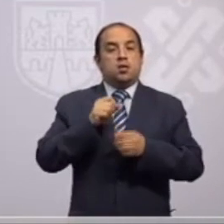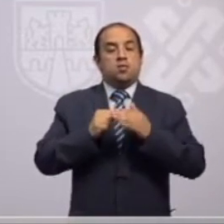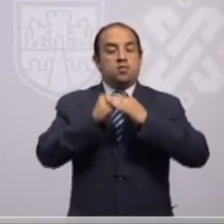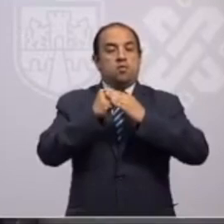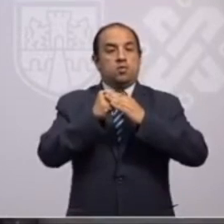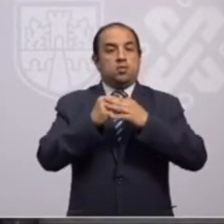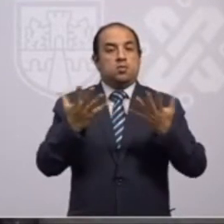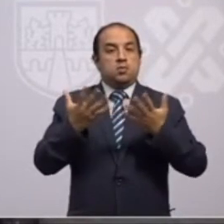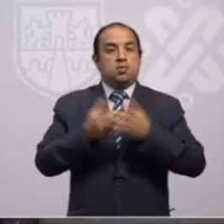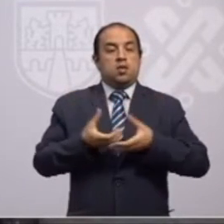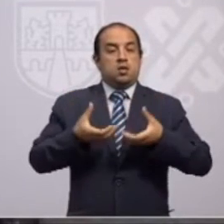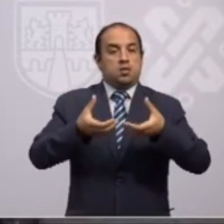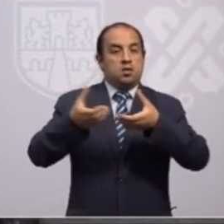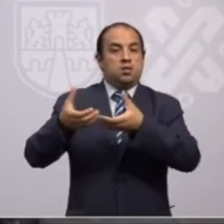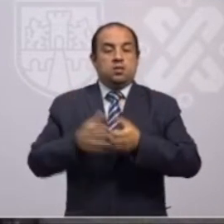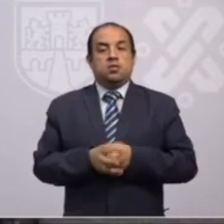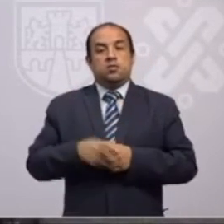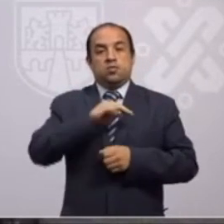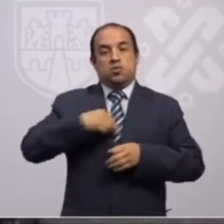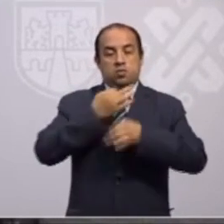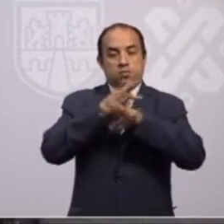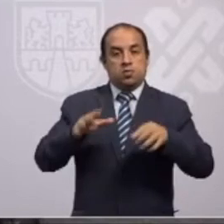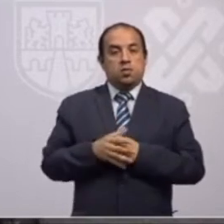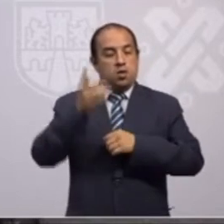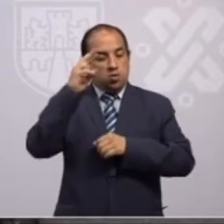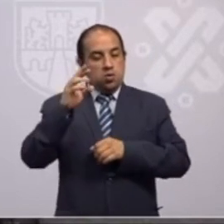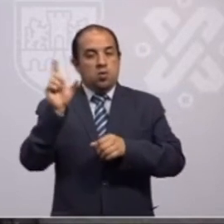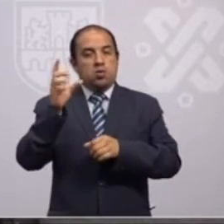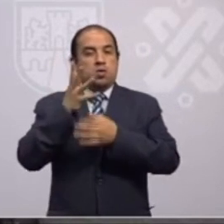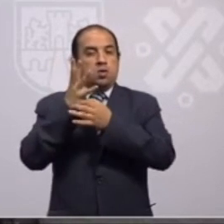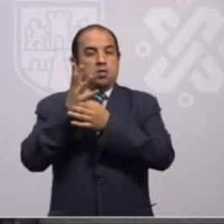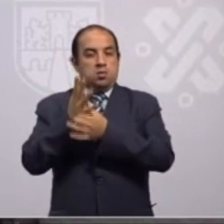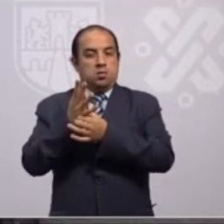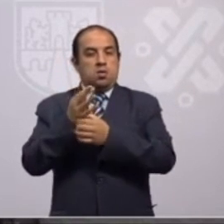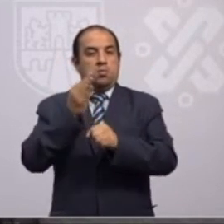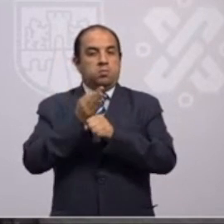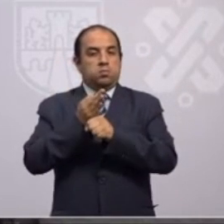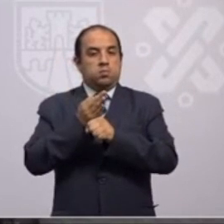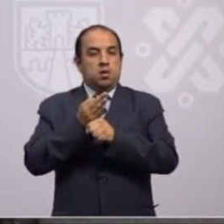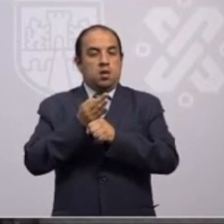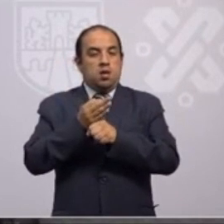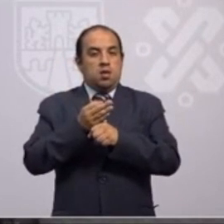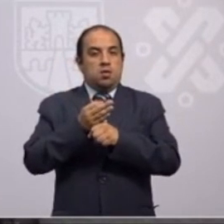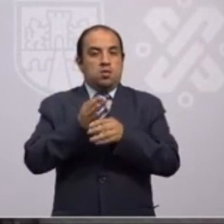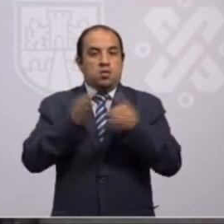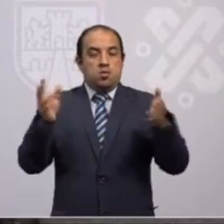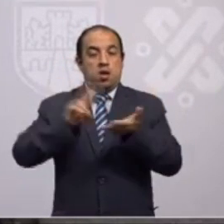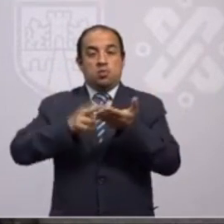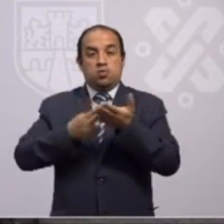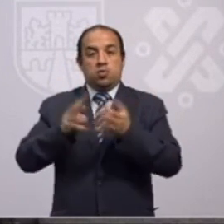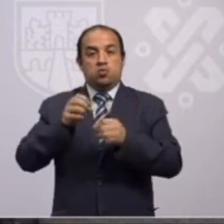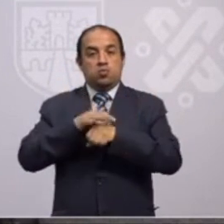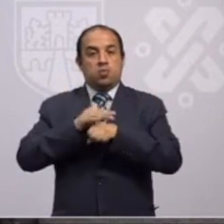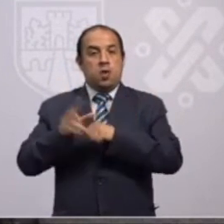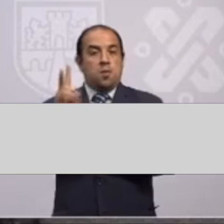en los diferentes negocios será de forma conjunta con los empresarios y las autoridades. No hay que bajar la guardia. Si usted va a